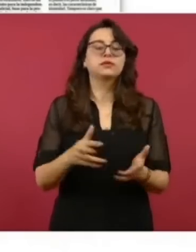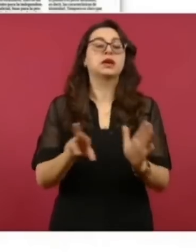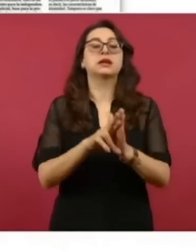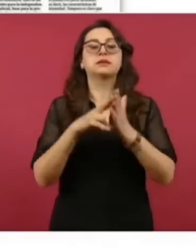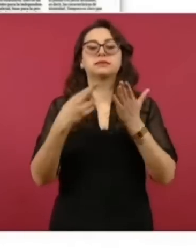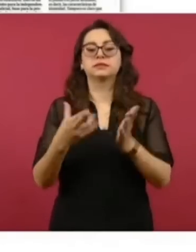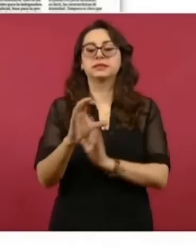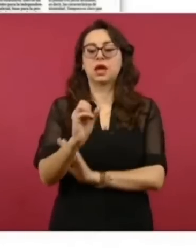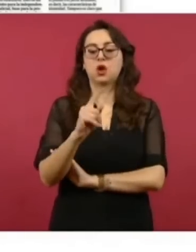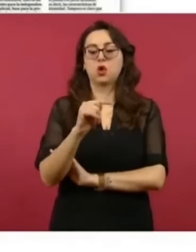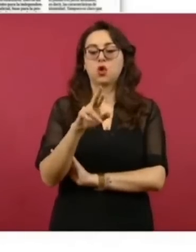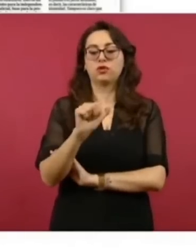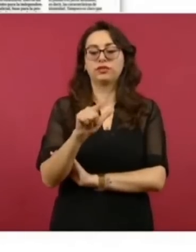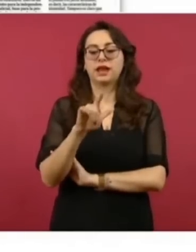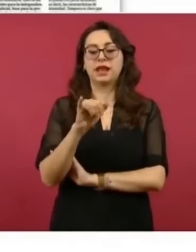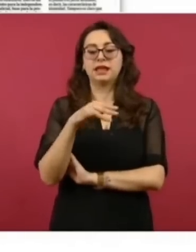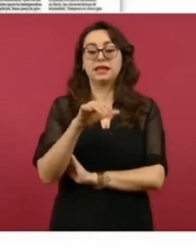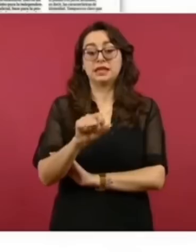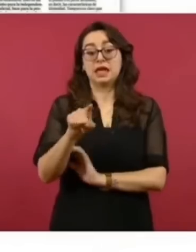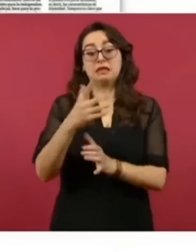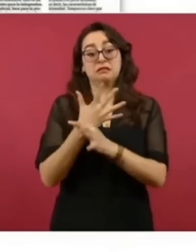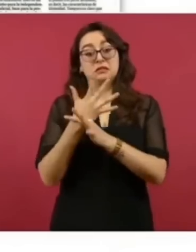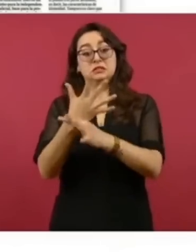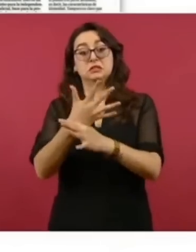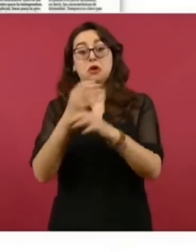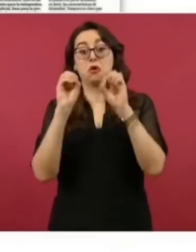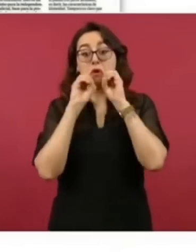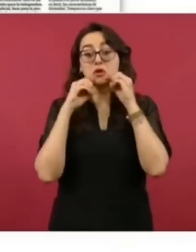esta organización que se dice sin fines de lucro